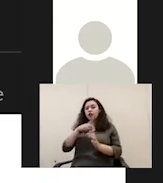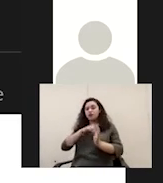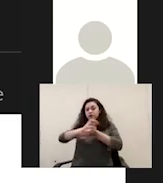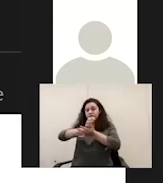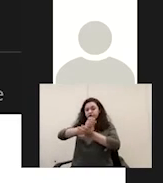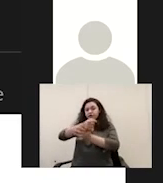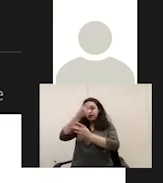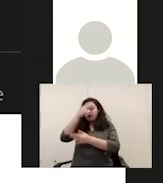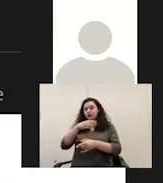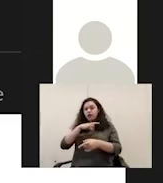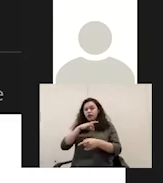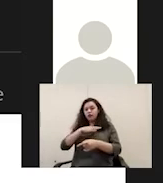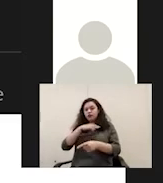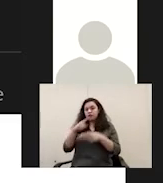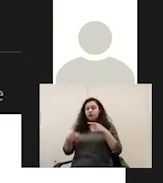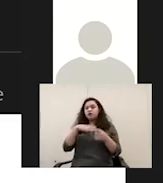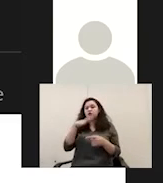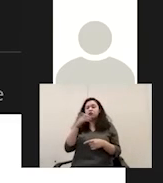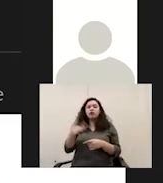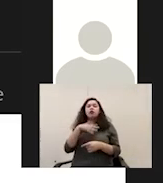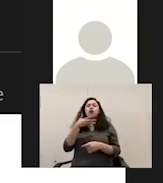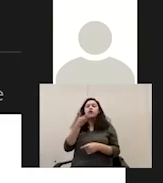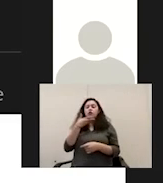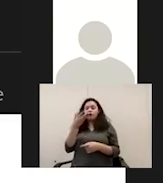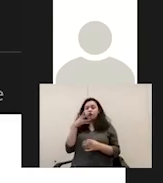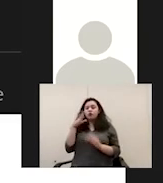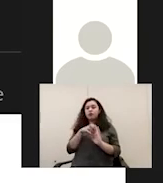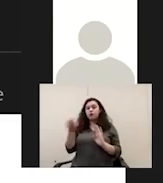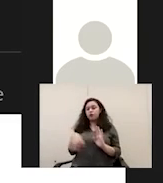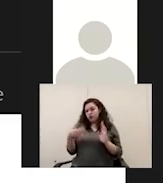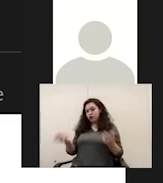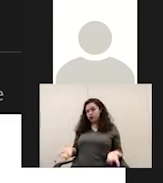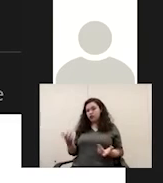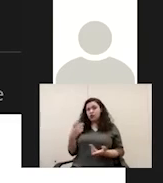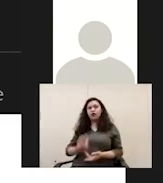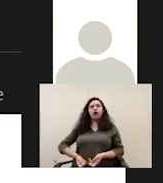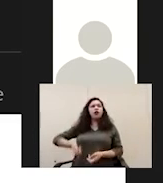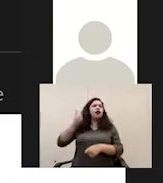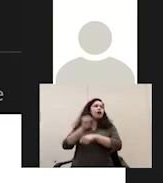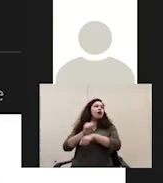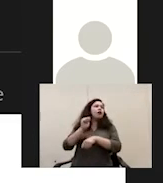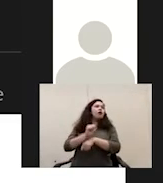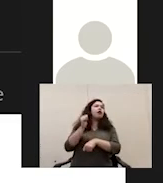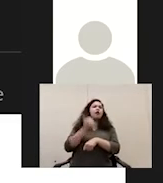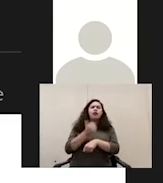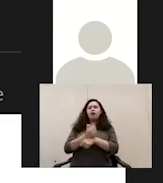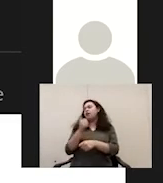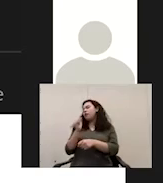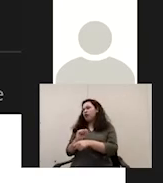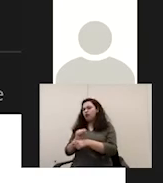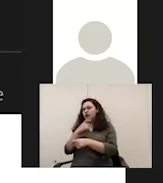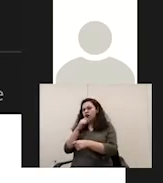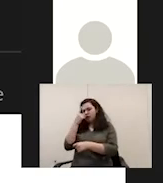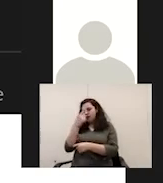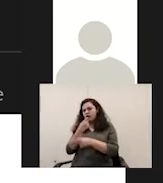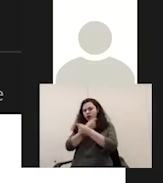como utensilios de uso común. En el caso, por ejemplo, no es el caso porque son primarias y secundarias, pero en guarderías se tiene que